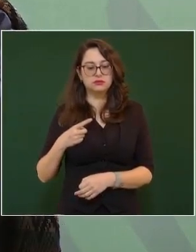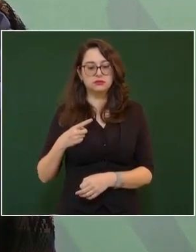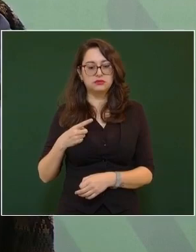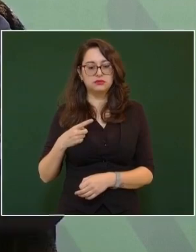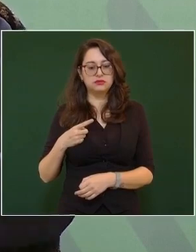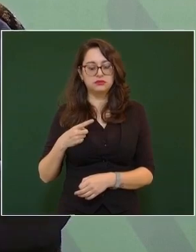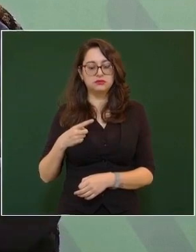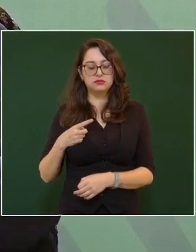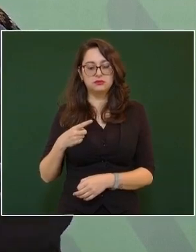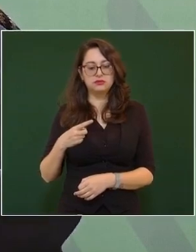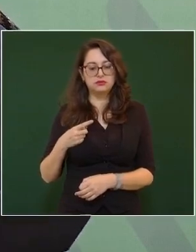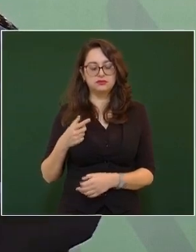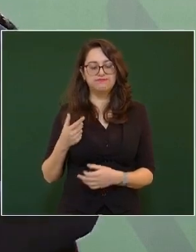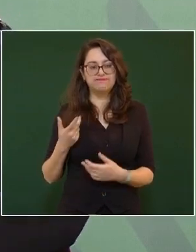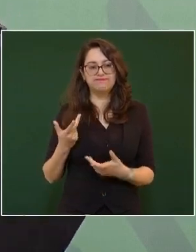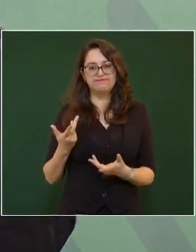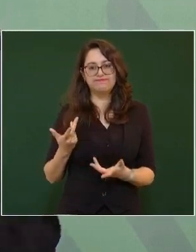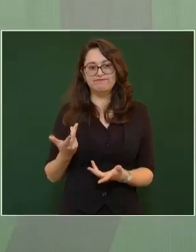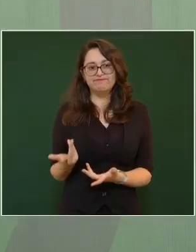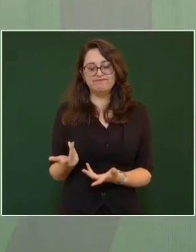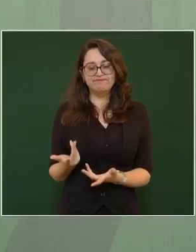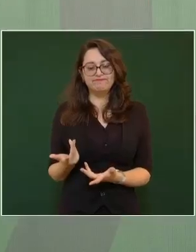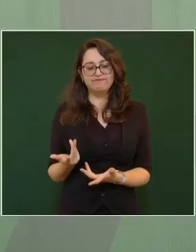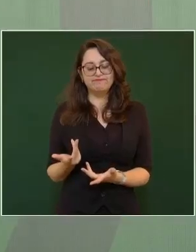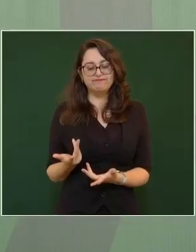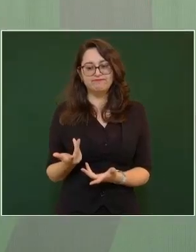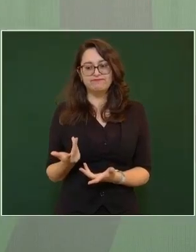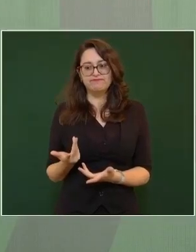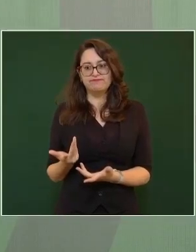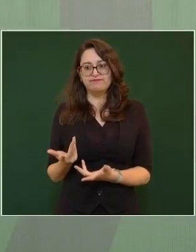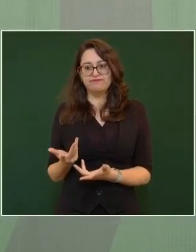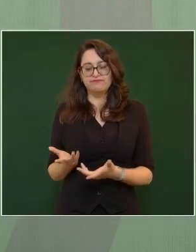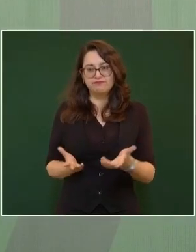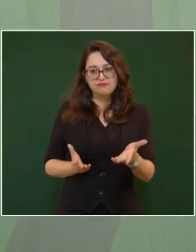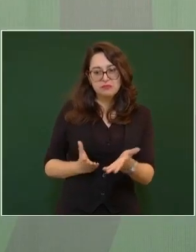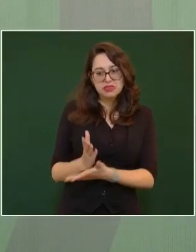sí, en la confrontación,